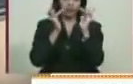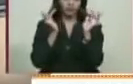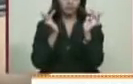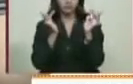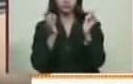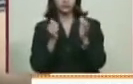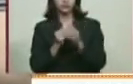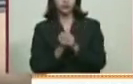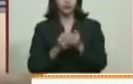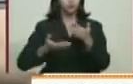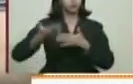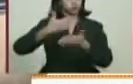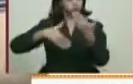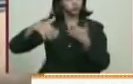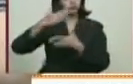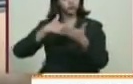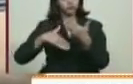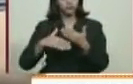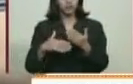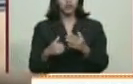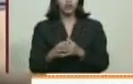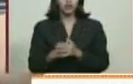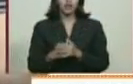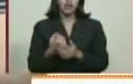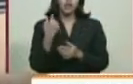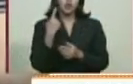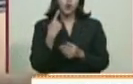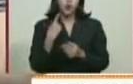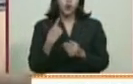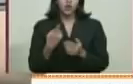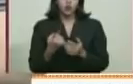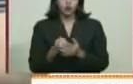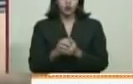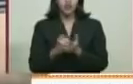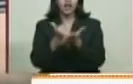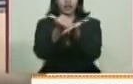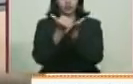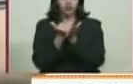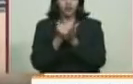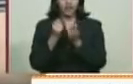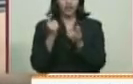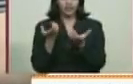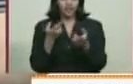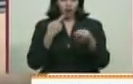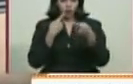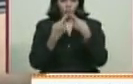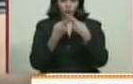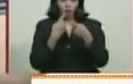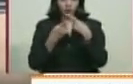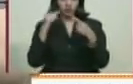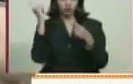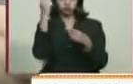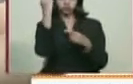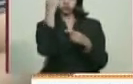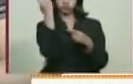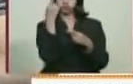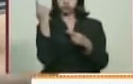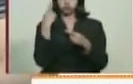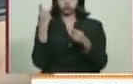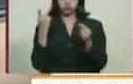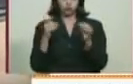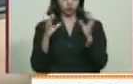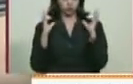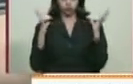aleatoria. Lo que salva que ese objeto, volador, un superdrón, diría